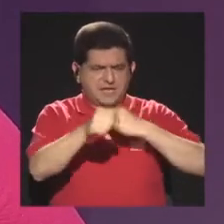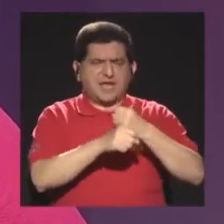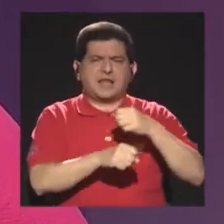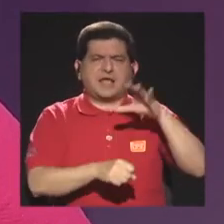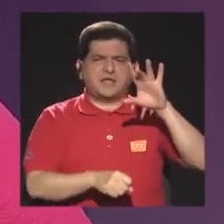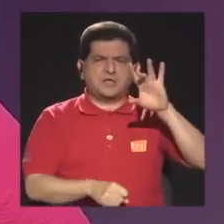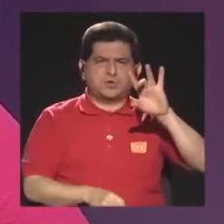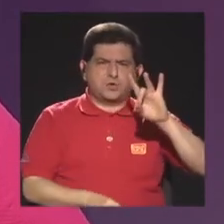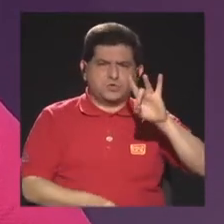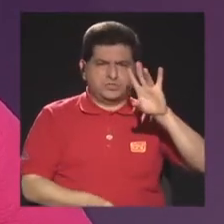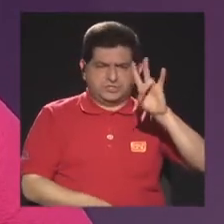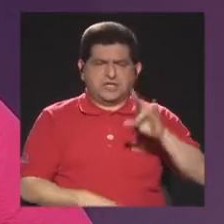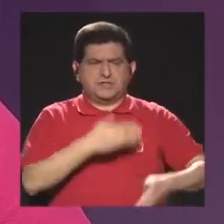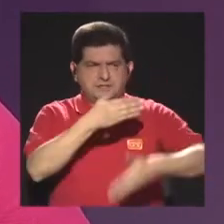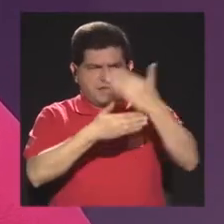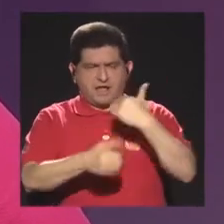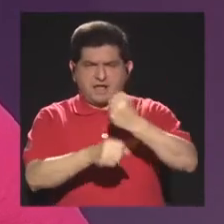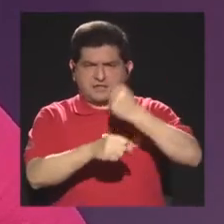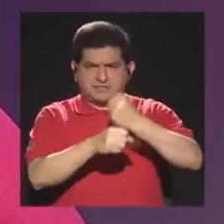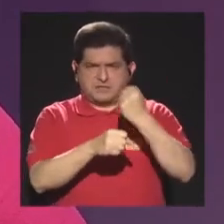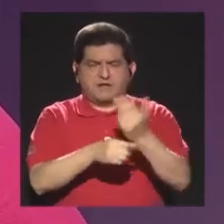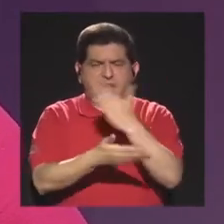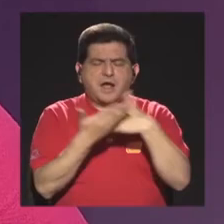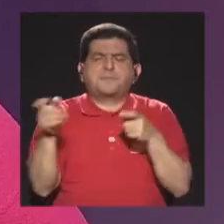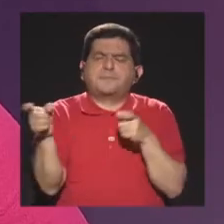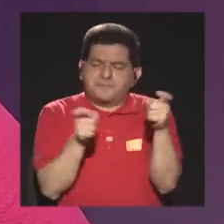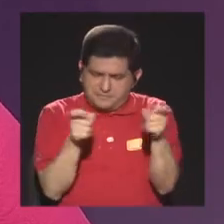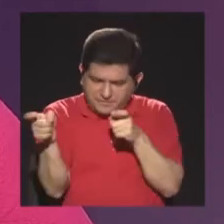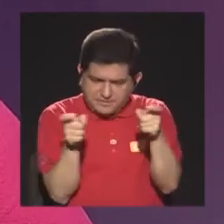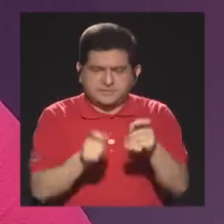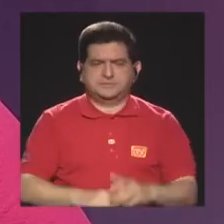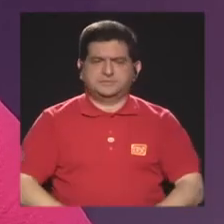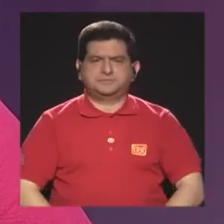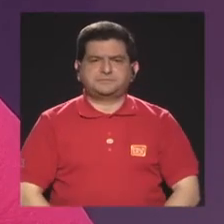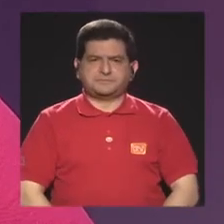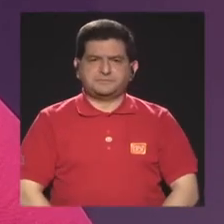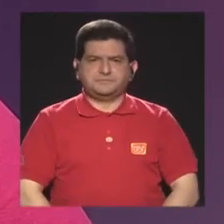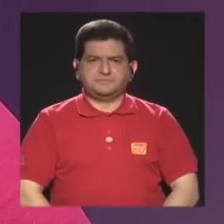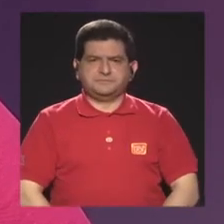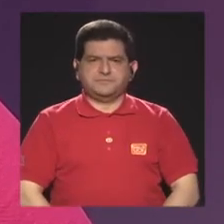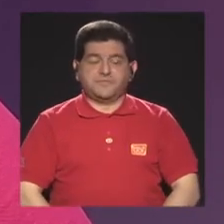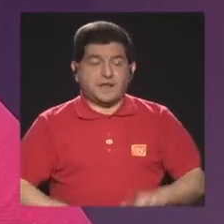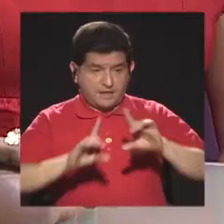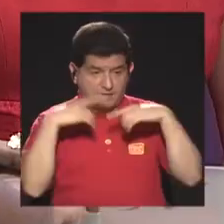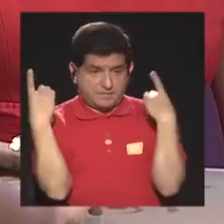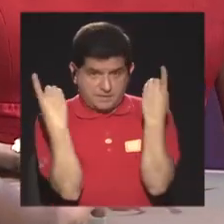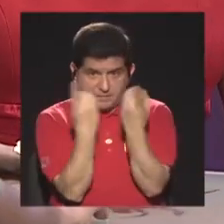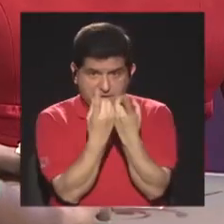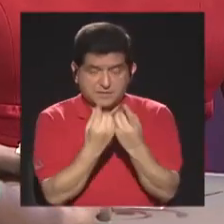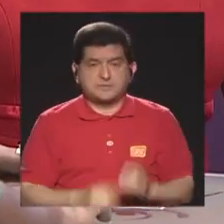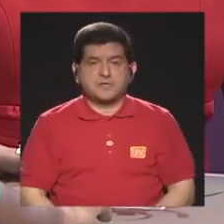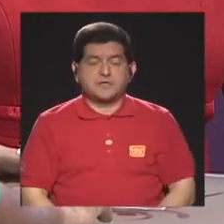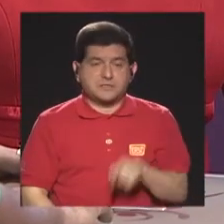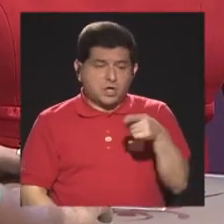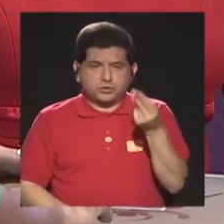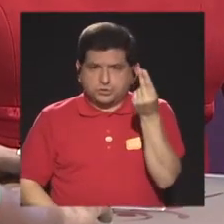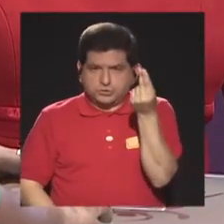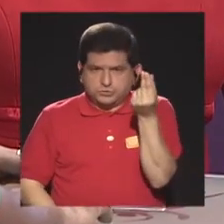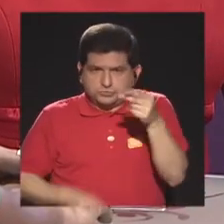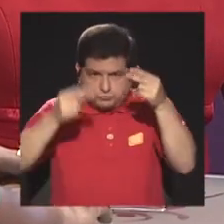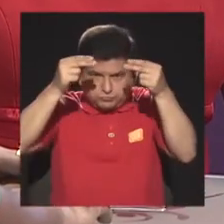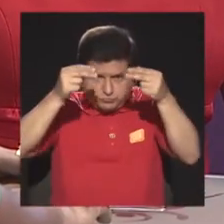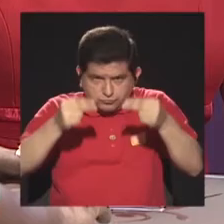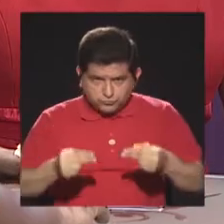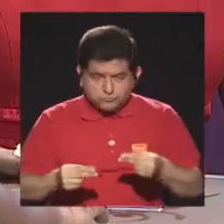87. De hecho, antes trabajaba en la parte administrativa, en el departamento de tesorería,